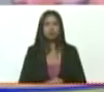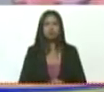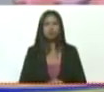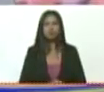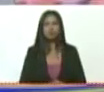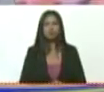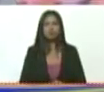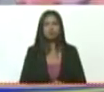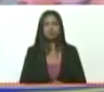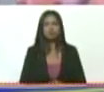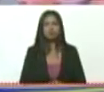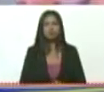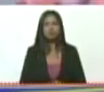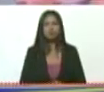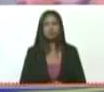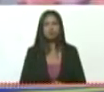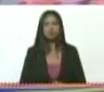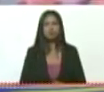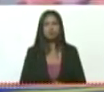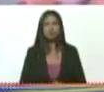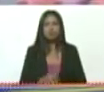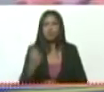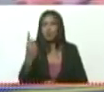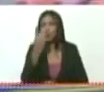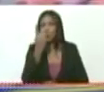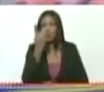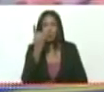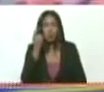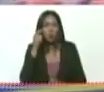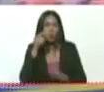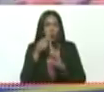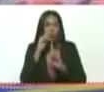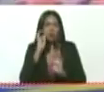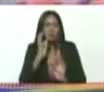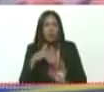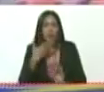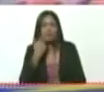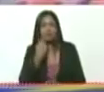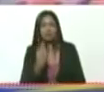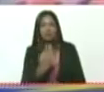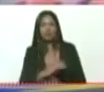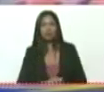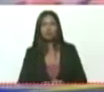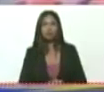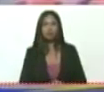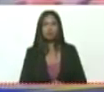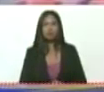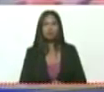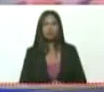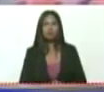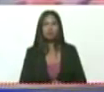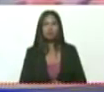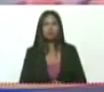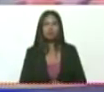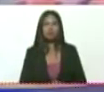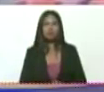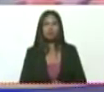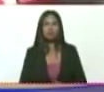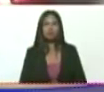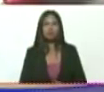fascista. Es el único calificativo. El único.